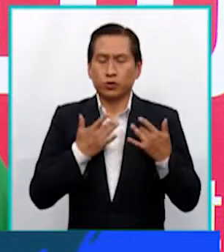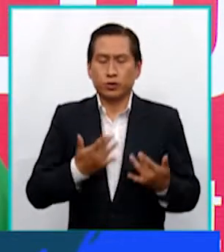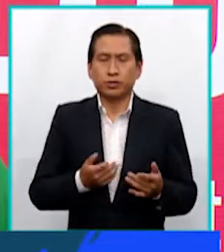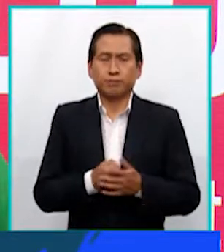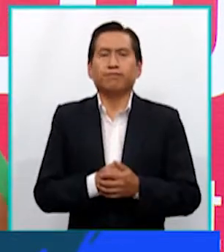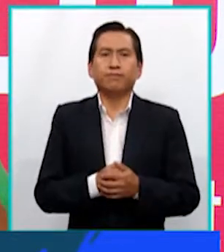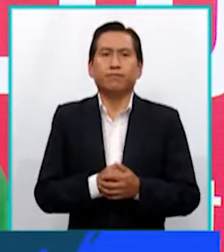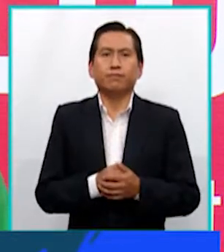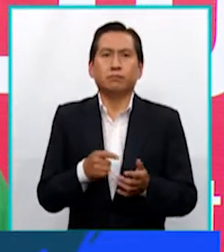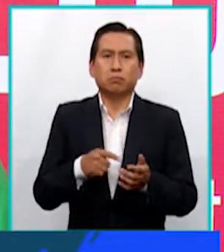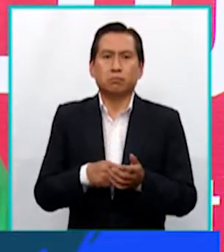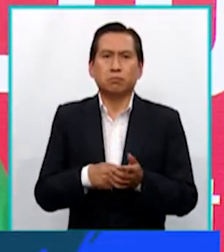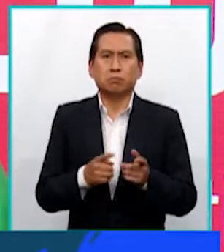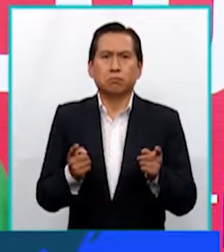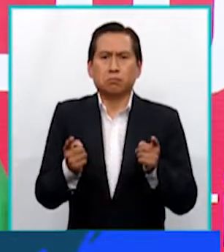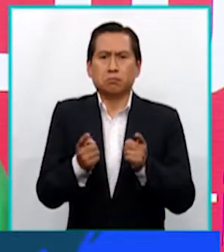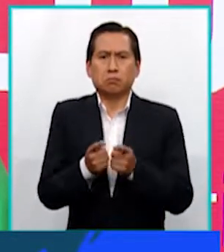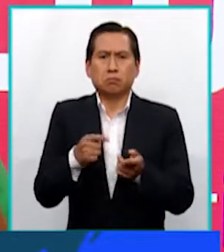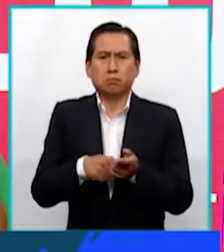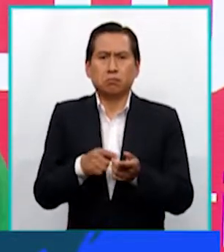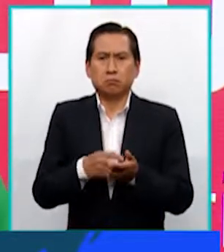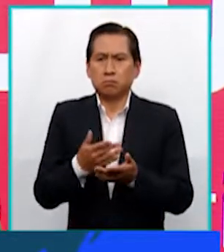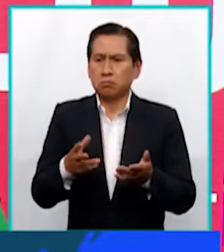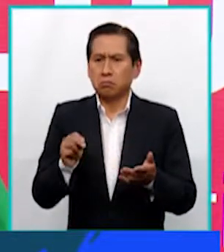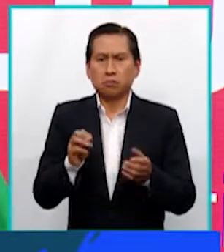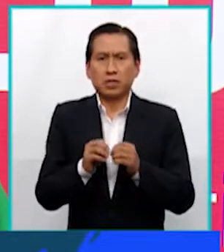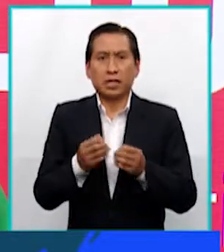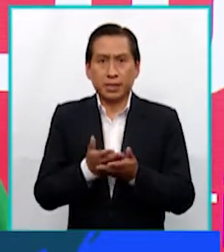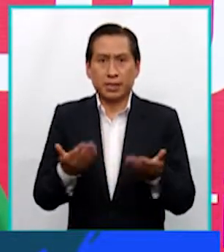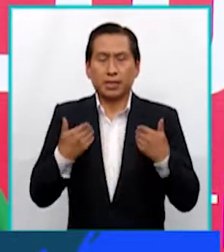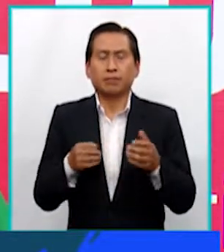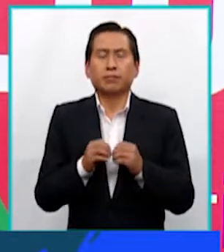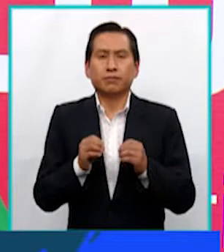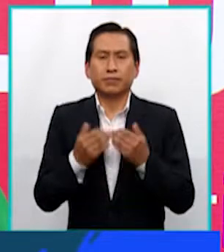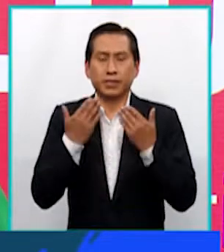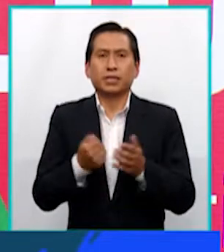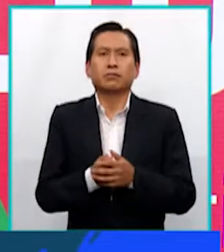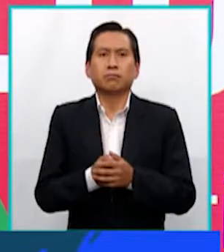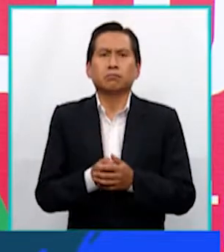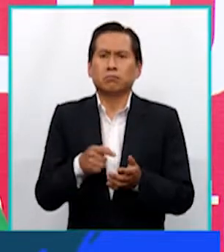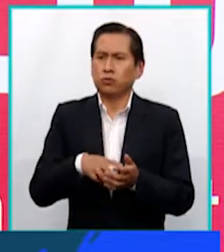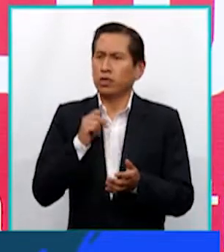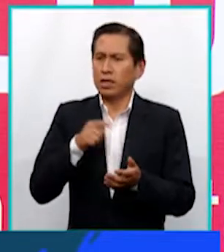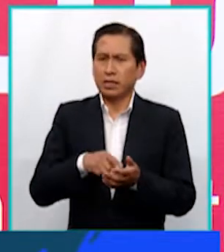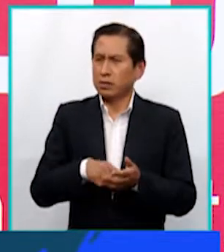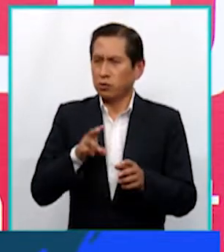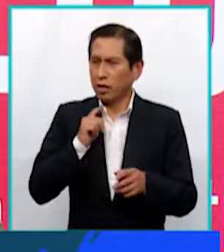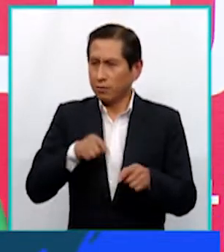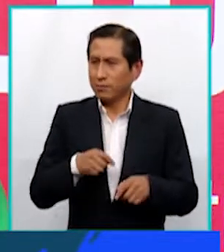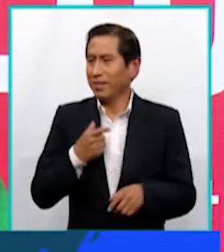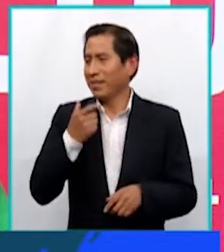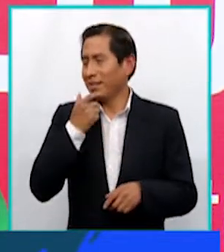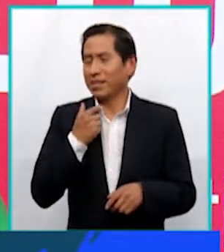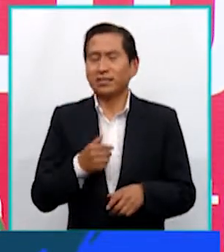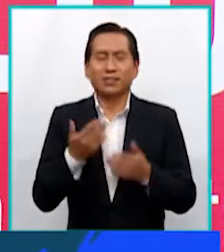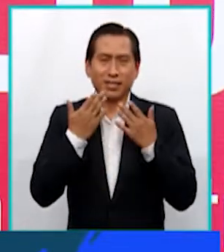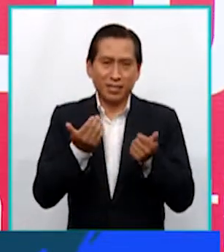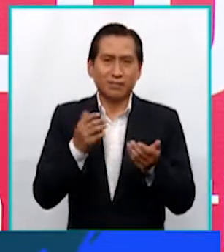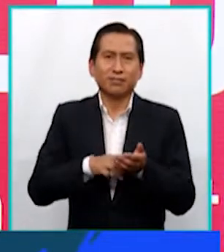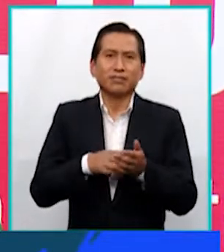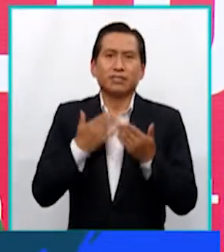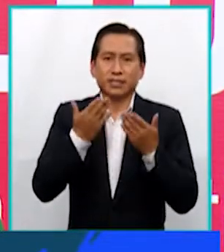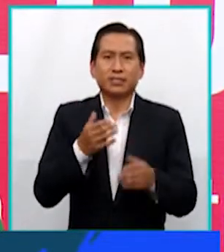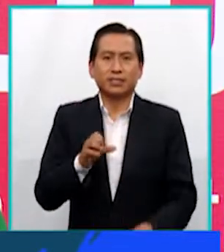que no solamente sea llegar y toca y andate ya, ¿no? Sino gracias a no ti, Saraí, por lo aquí. Que exactamente. Gracias por